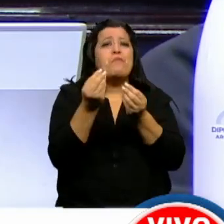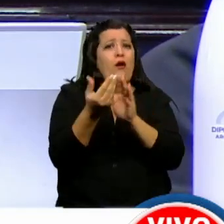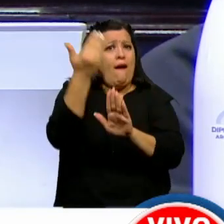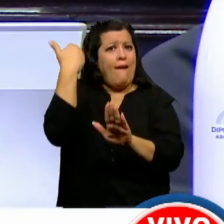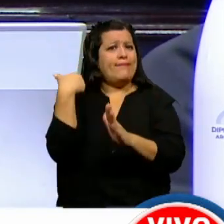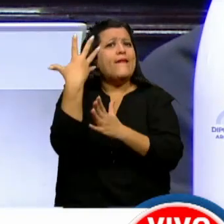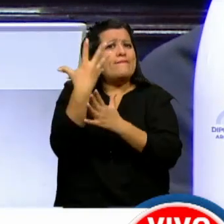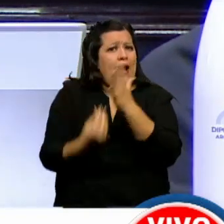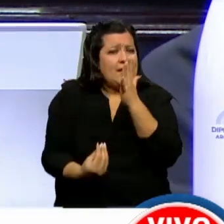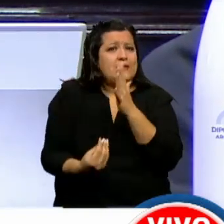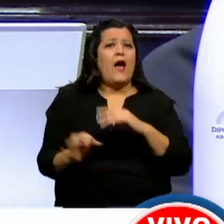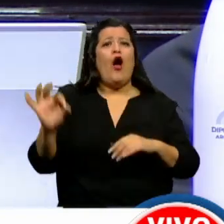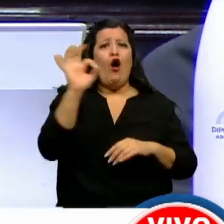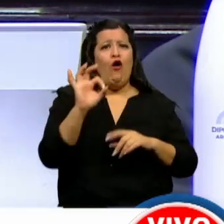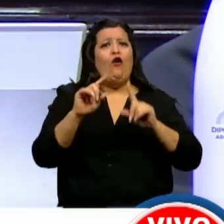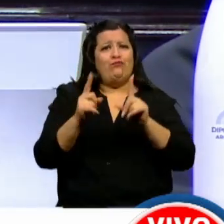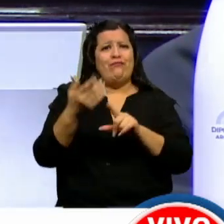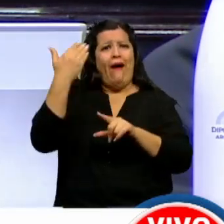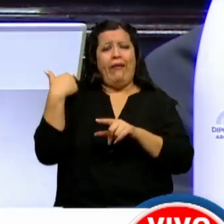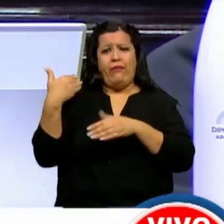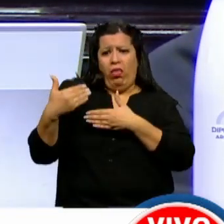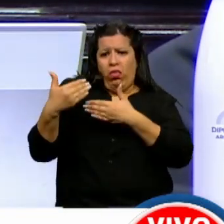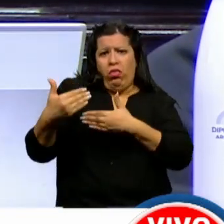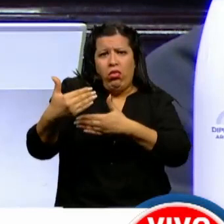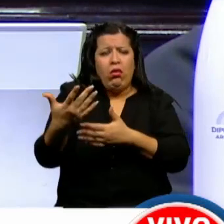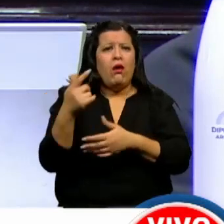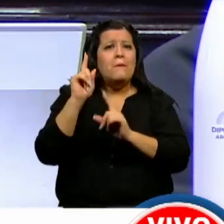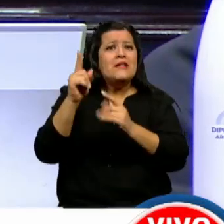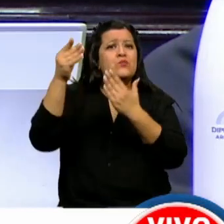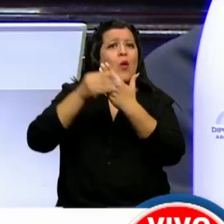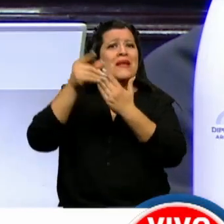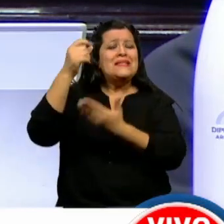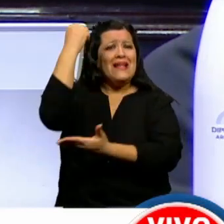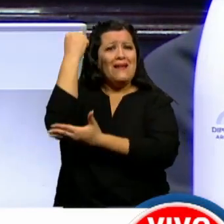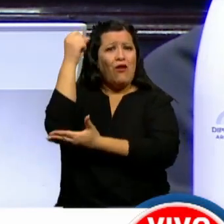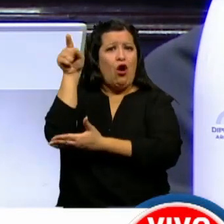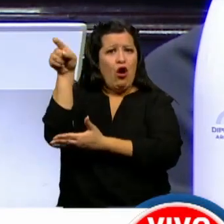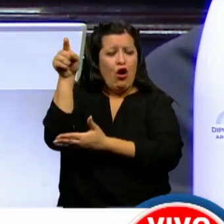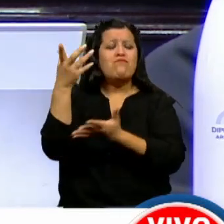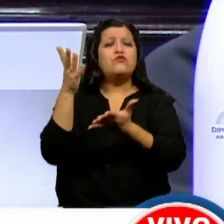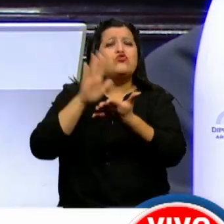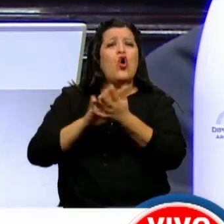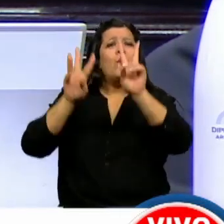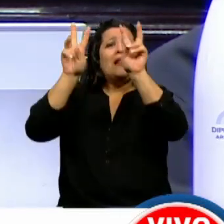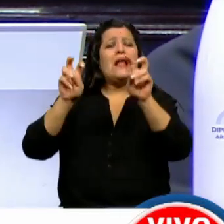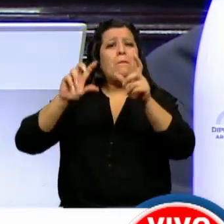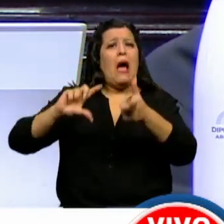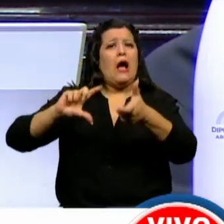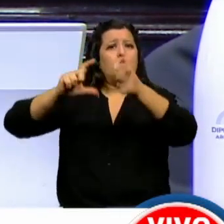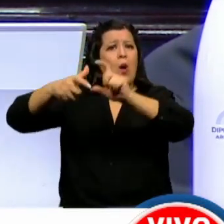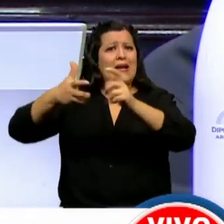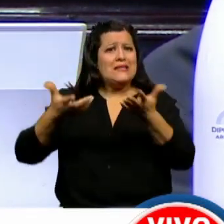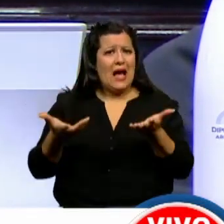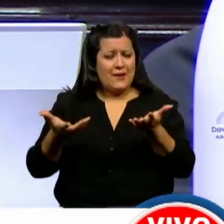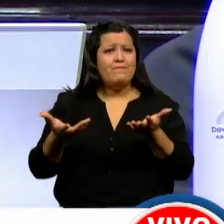falla, o diría yo, una dilación inexplicable por parte del Ministerio de Hacienda en actualizar